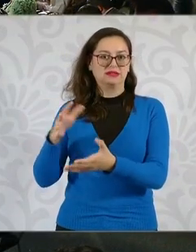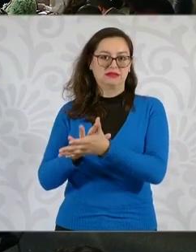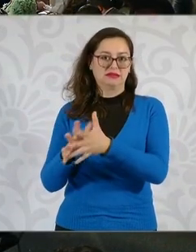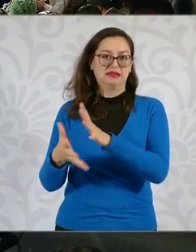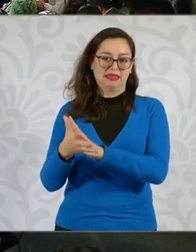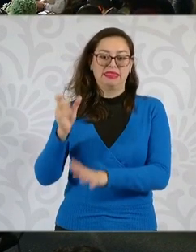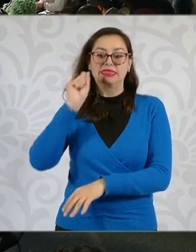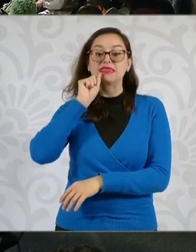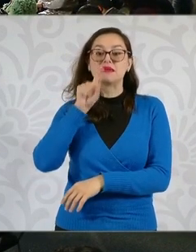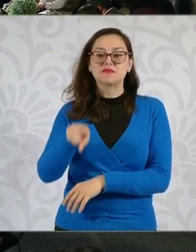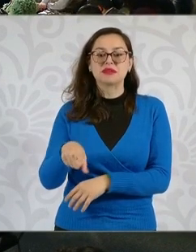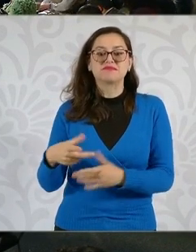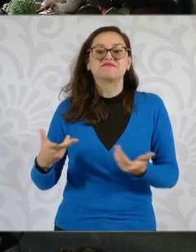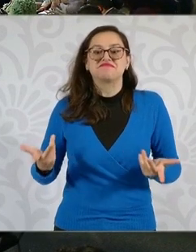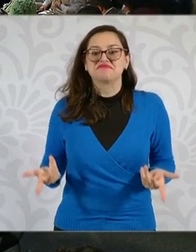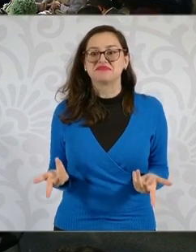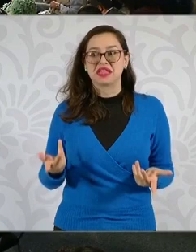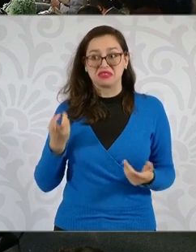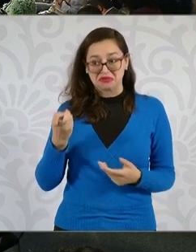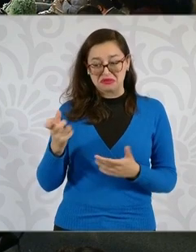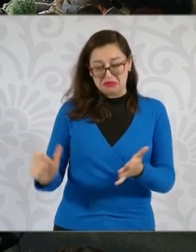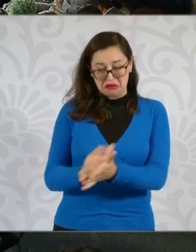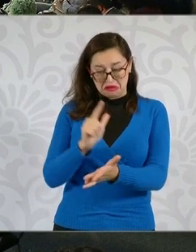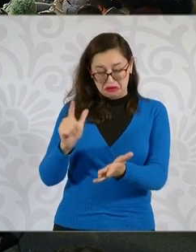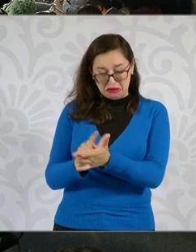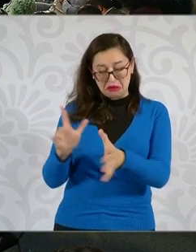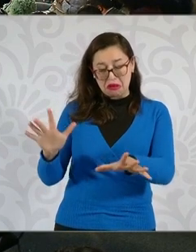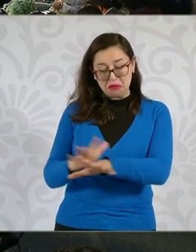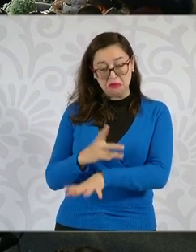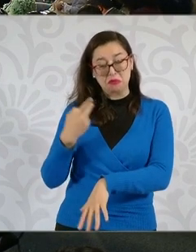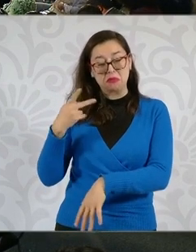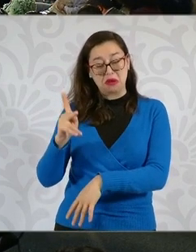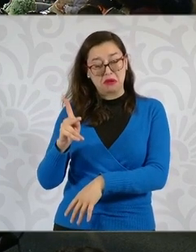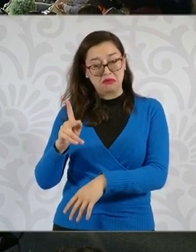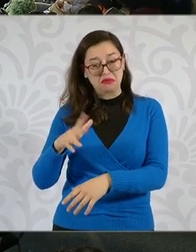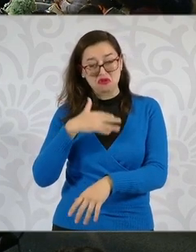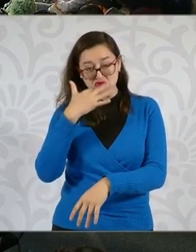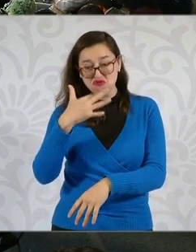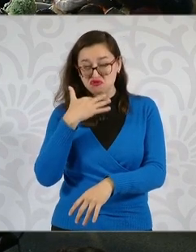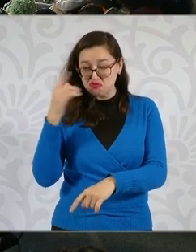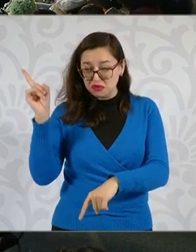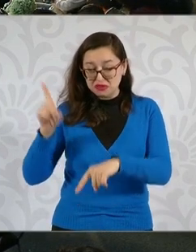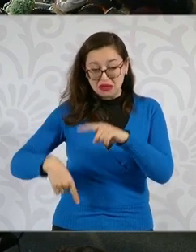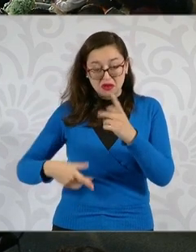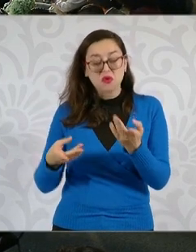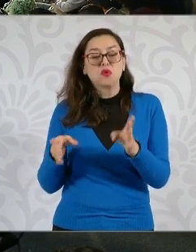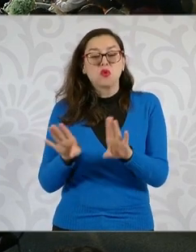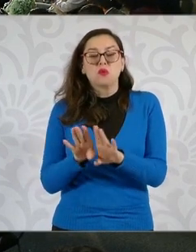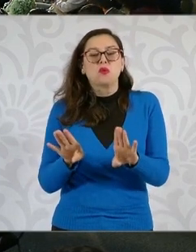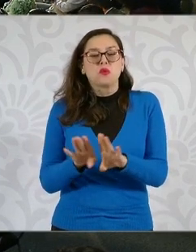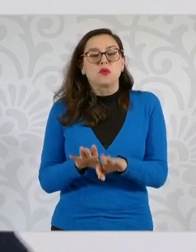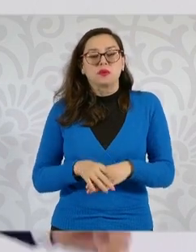circunstancias ¿qué garantiza esto que efectivamente se acabe la corrupción en todos los niveles?